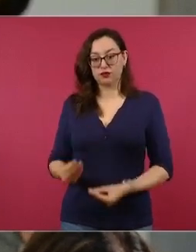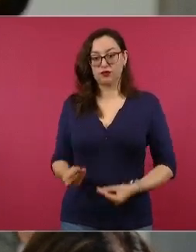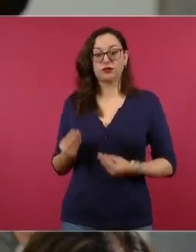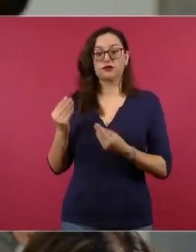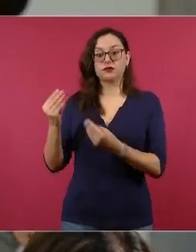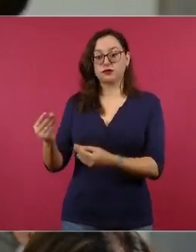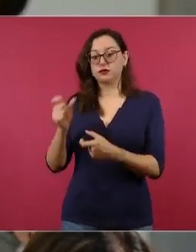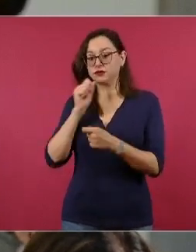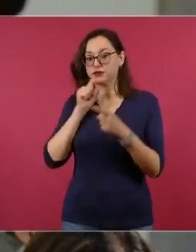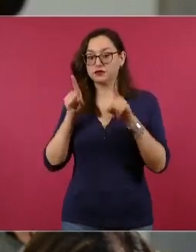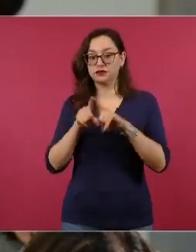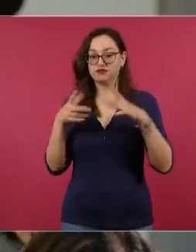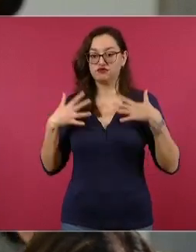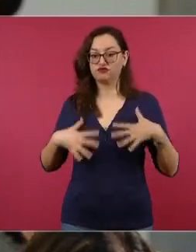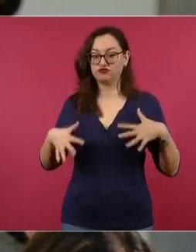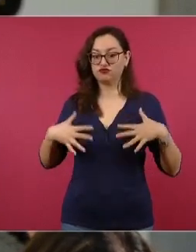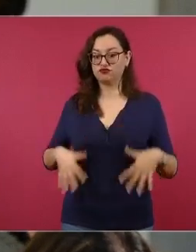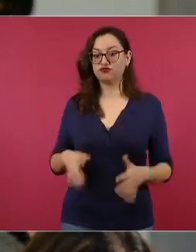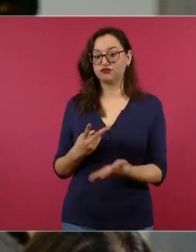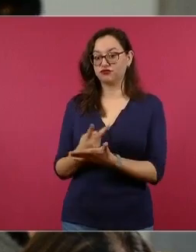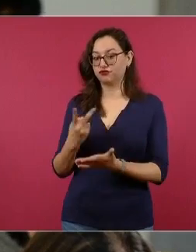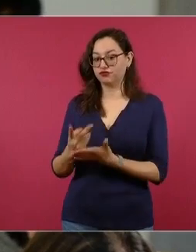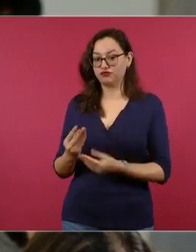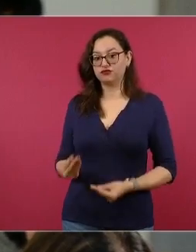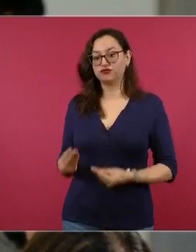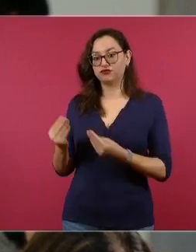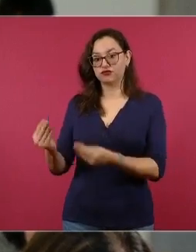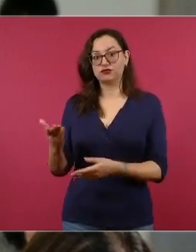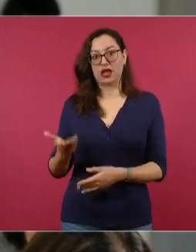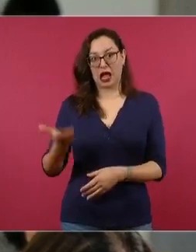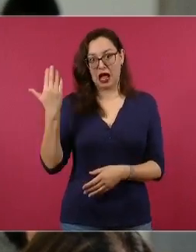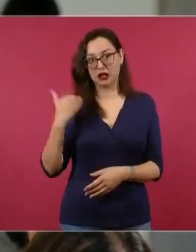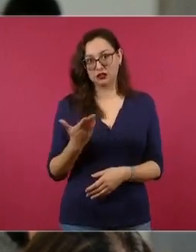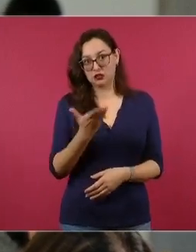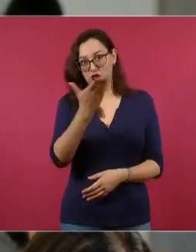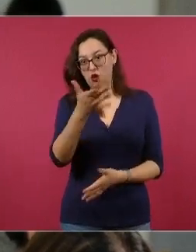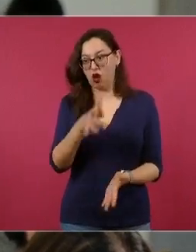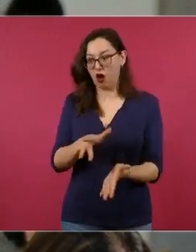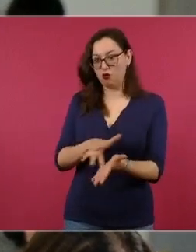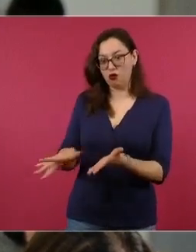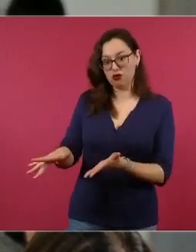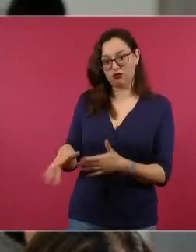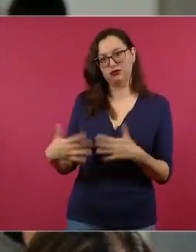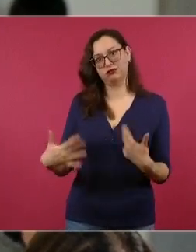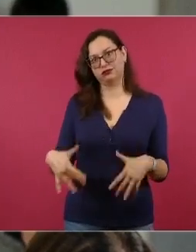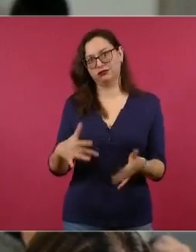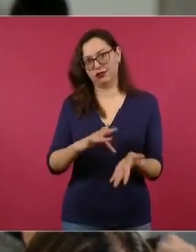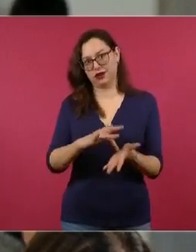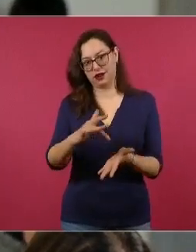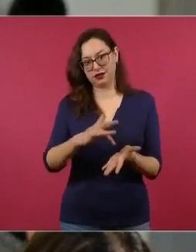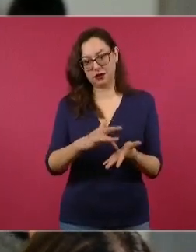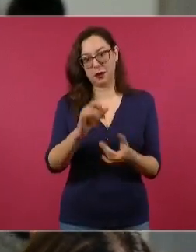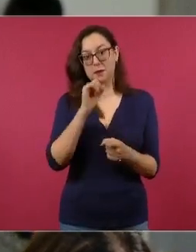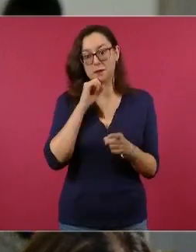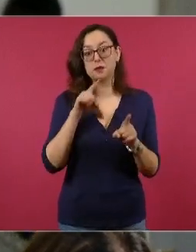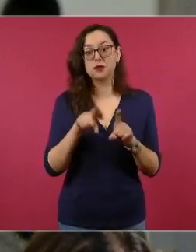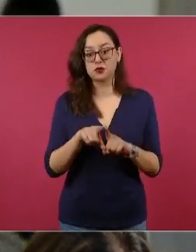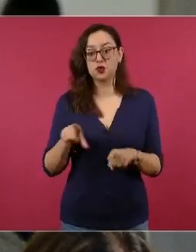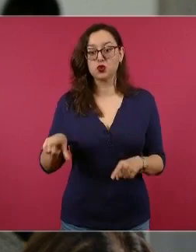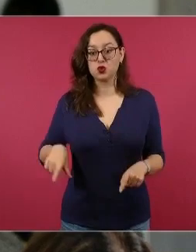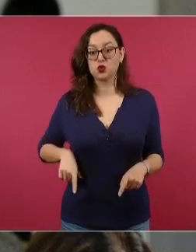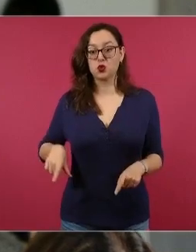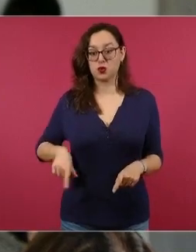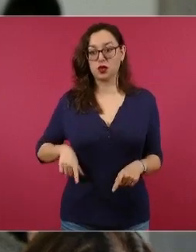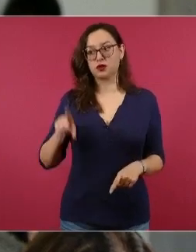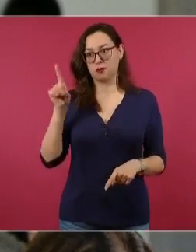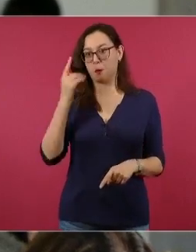por mejor vestuario. Aprovechar aquí pues para agradecerle a usted toda la atención que le prestó al caso y por supuesto al gobierno que encabeza